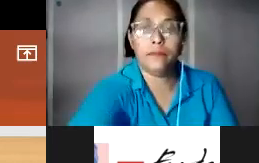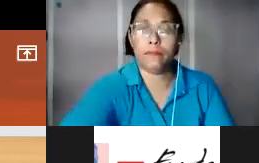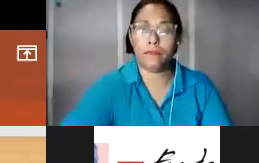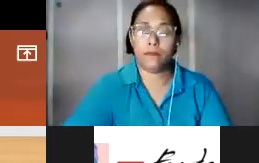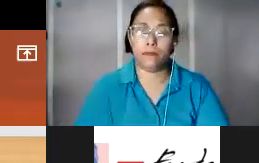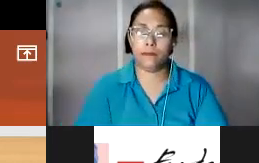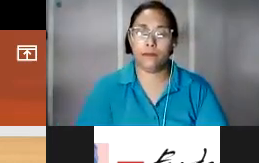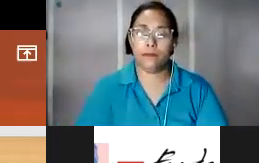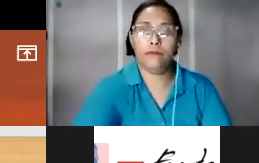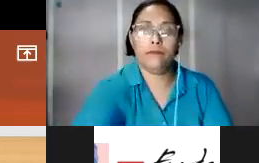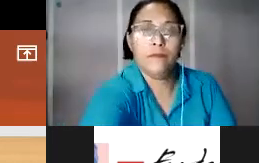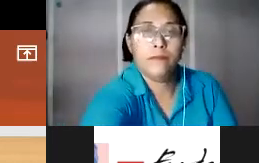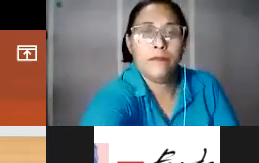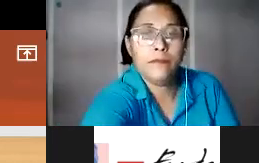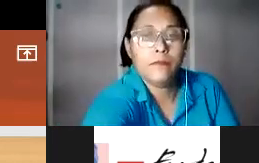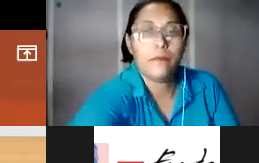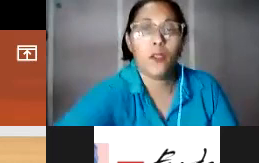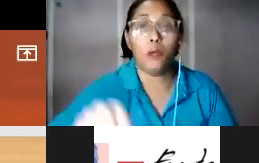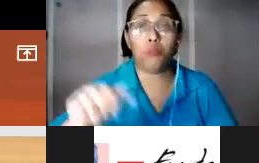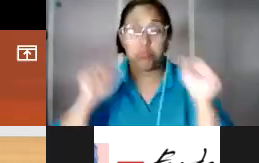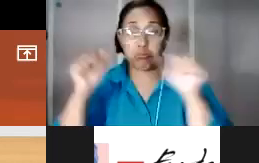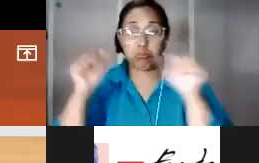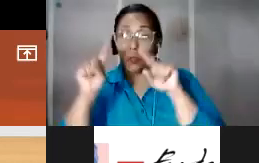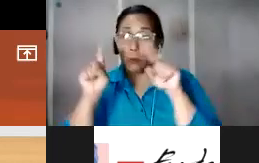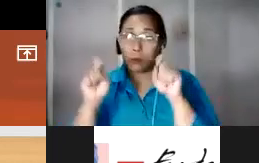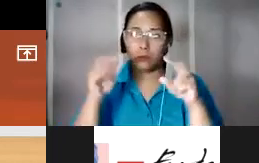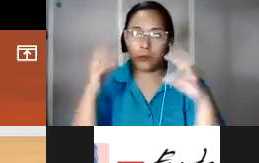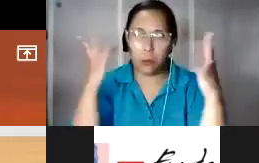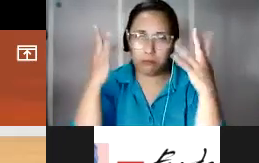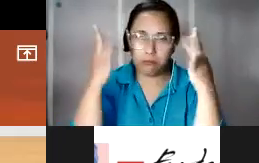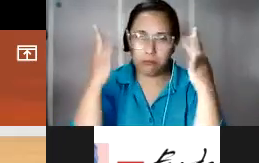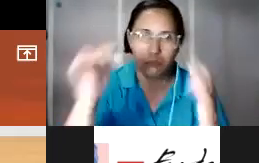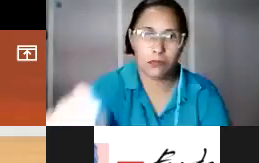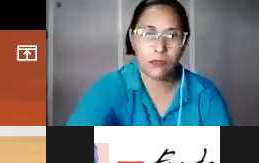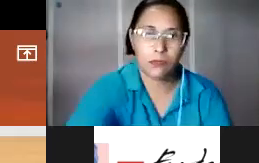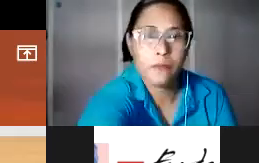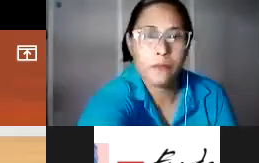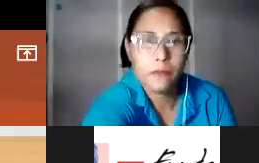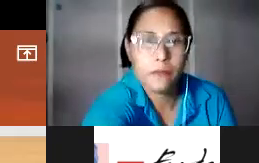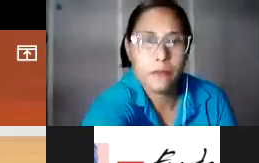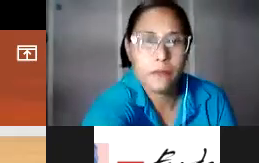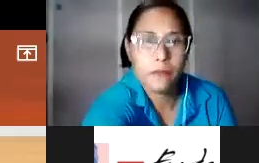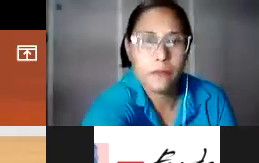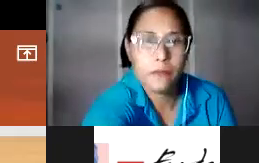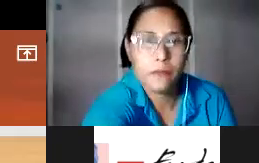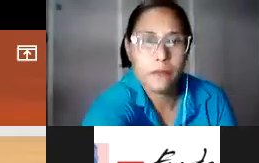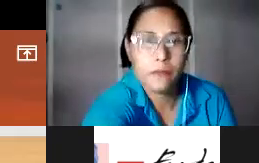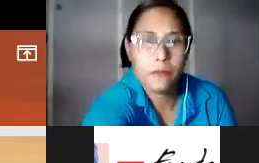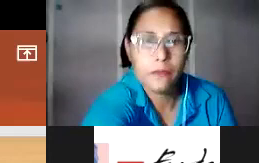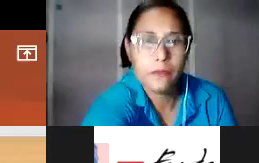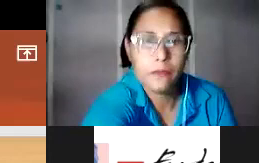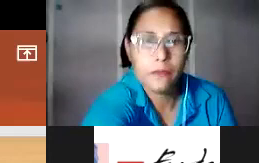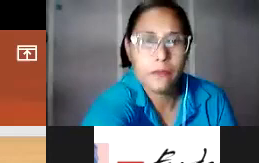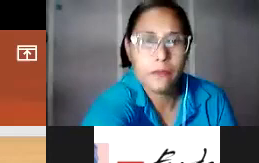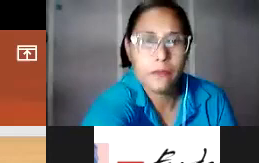se generan dudas, preguntas, ansiedades, preocupaciones, ese es precisamente mi